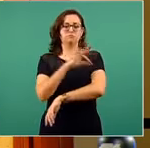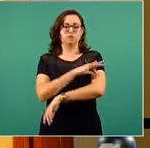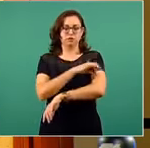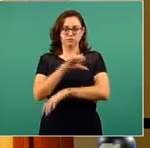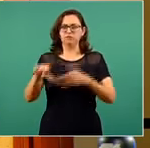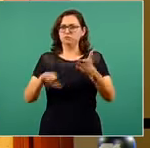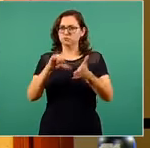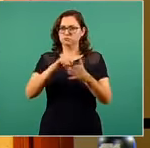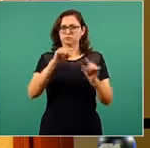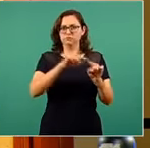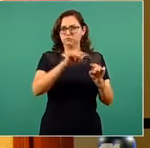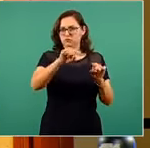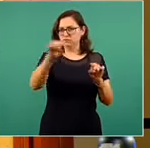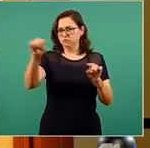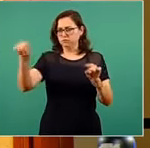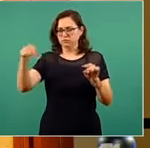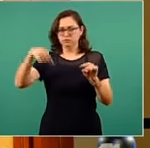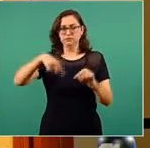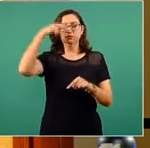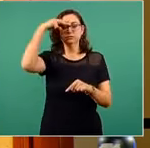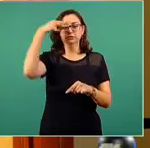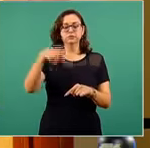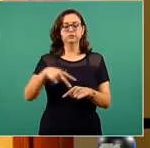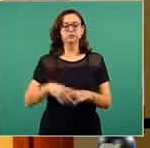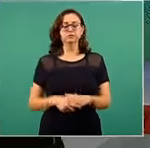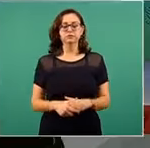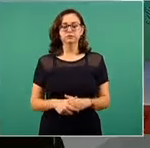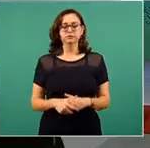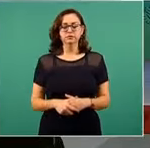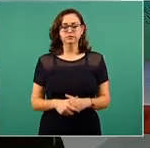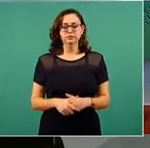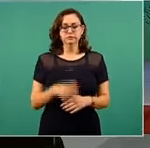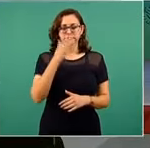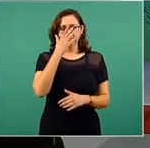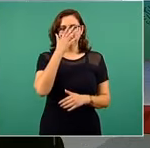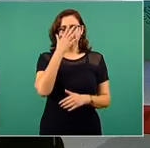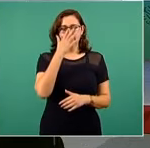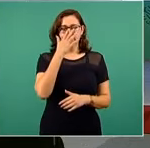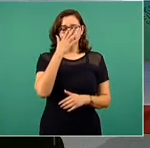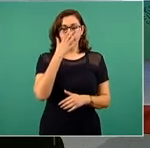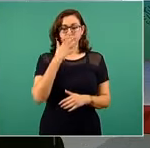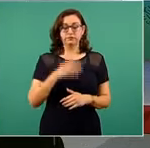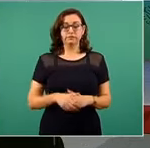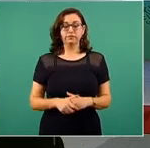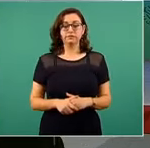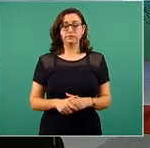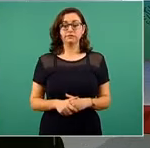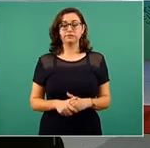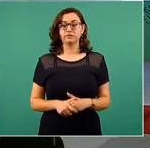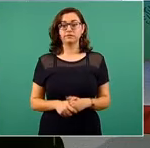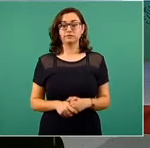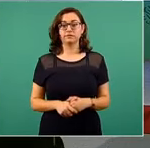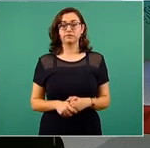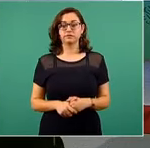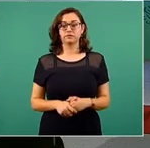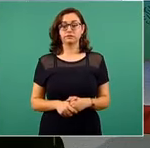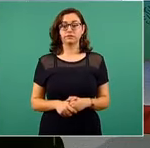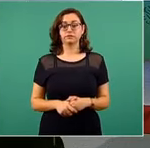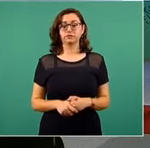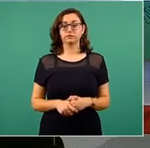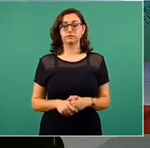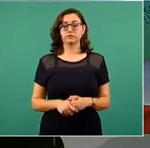país, que es el Programa Nacional de Vacunación. Vamos a ver los avances. La semana que recién